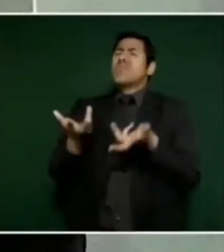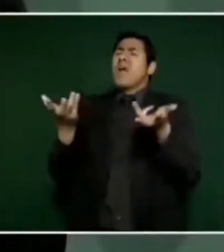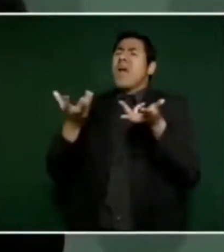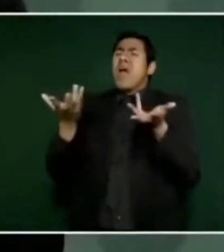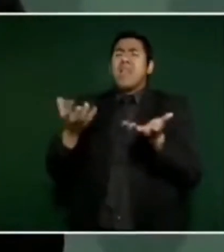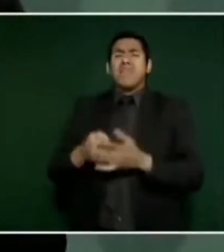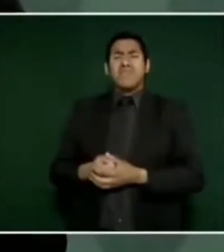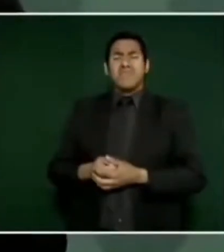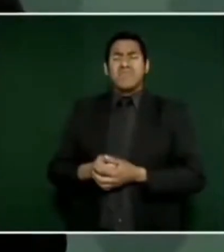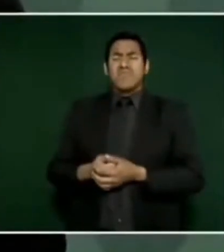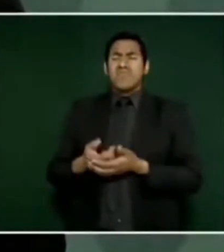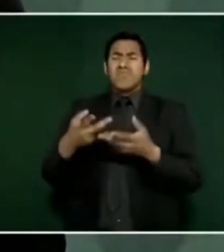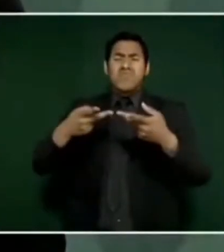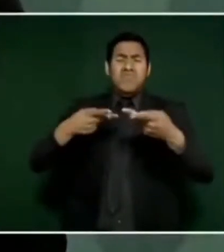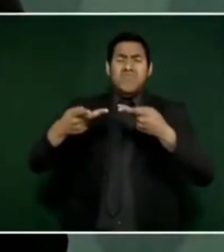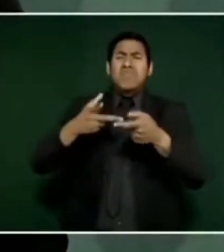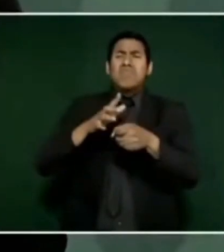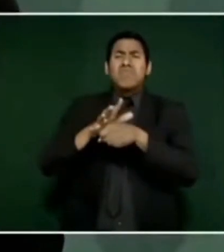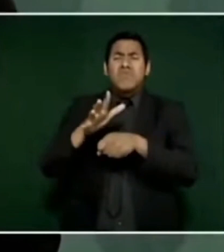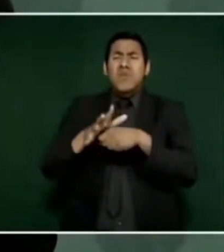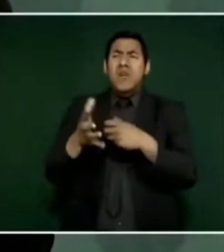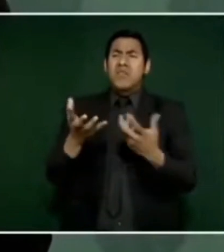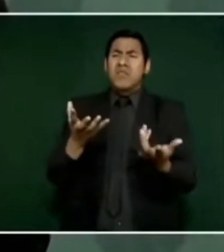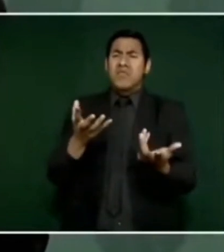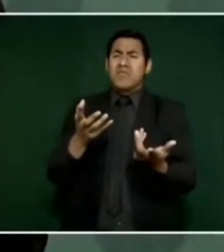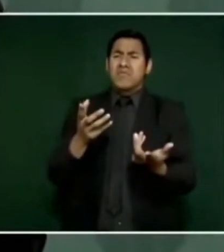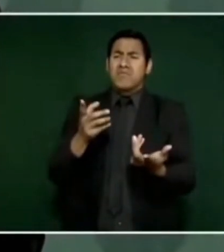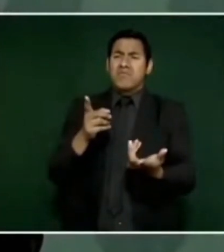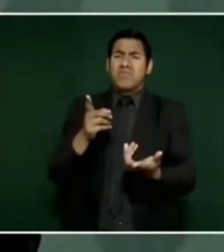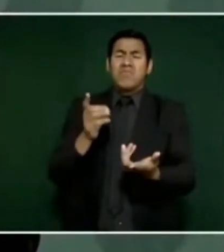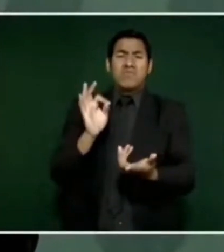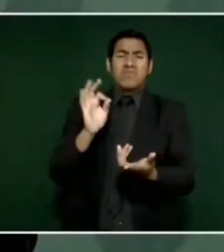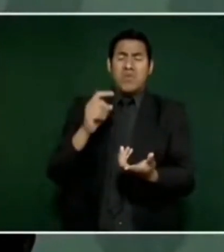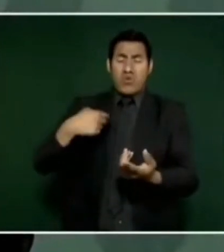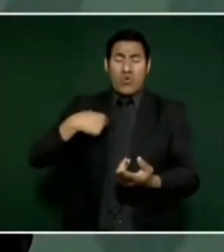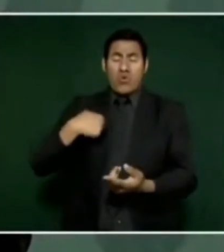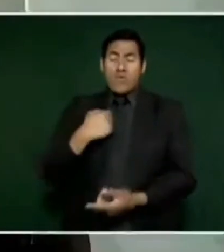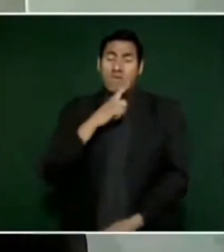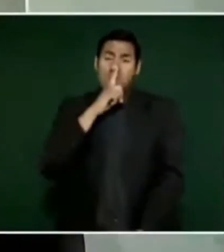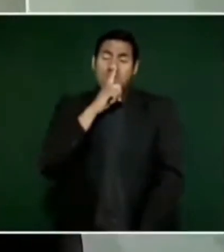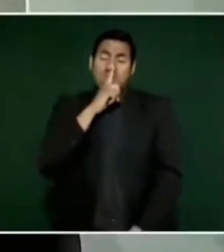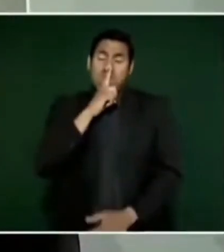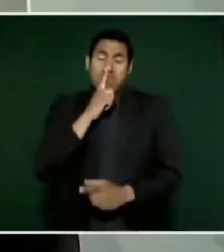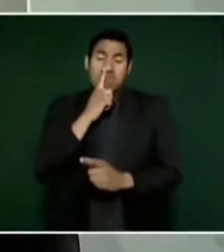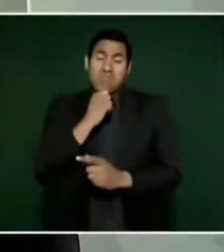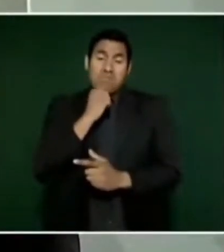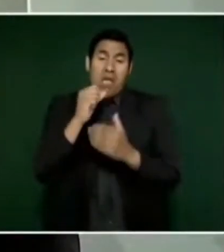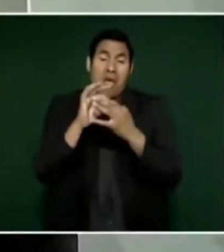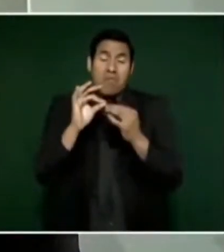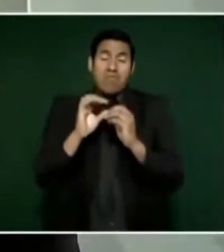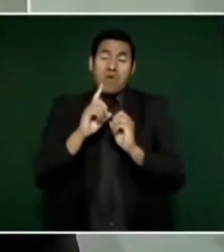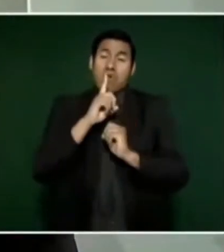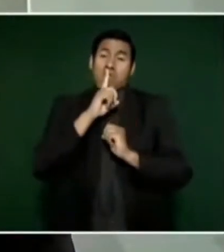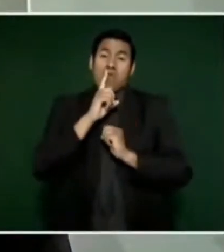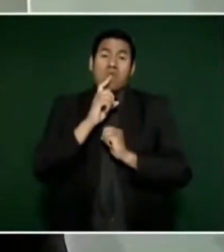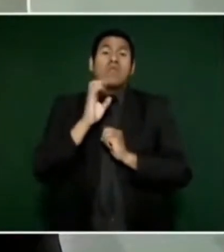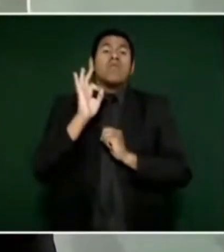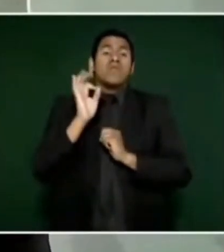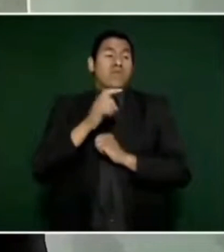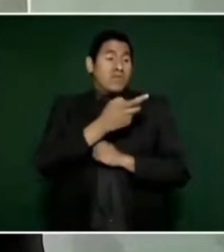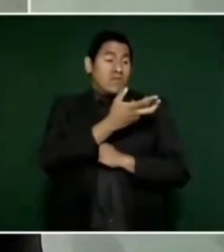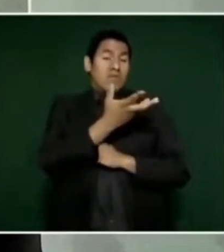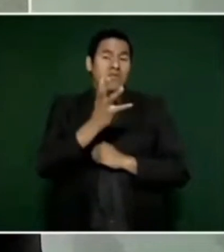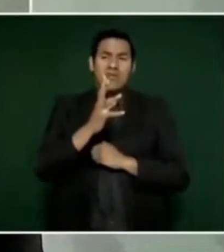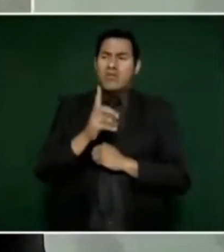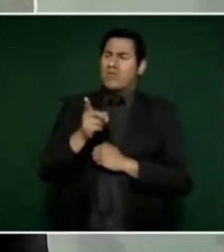¿Por qué usted no dijo nada? ¿Por qué la omisión?